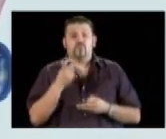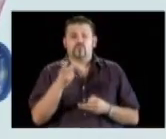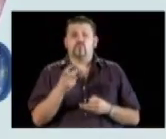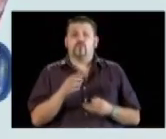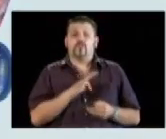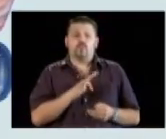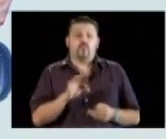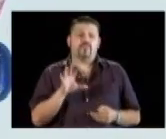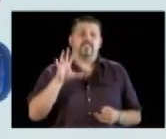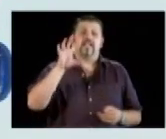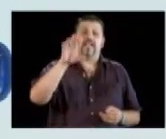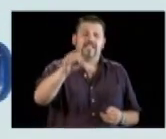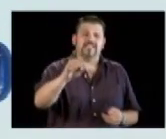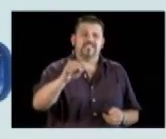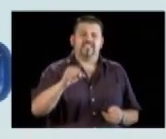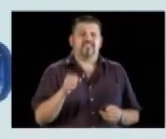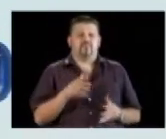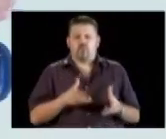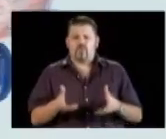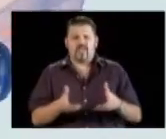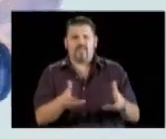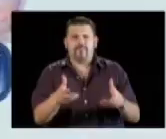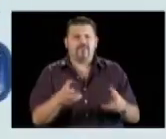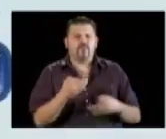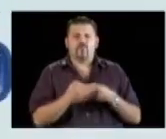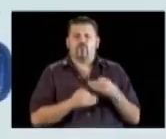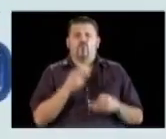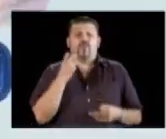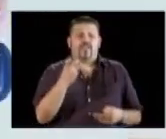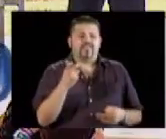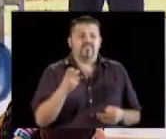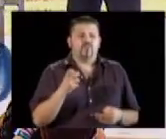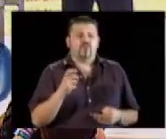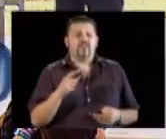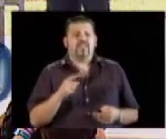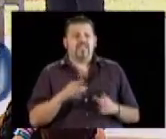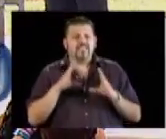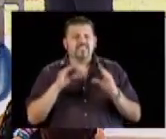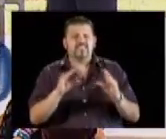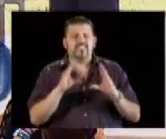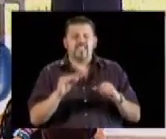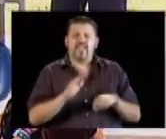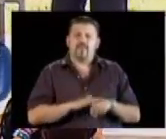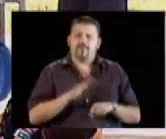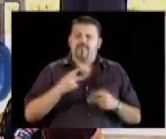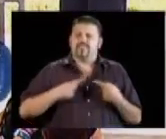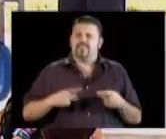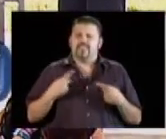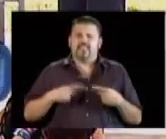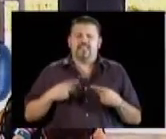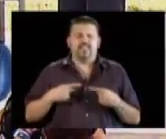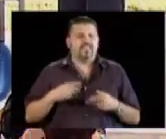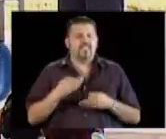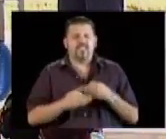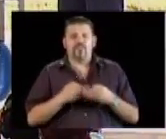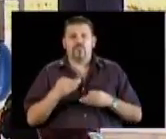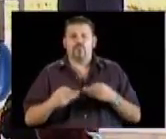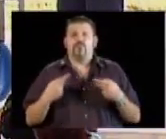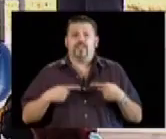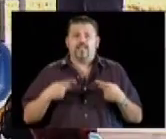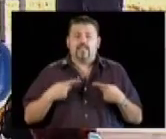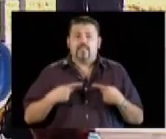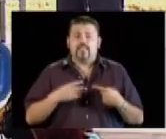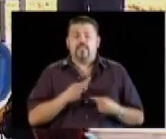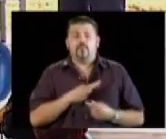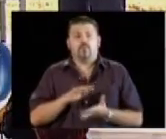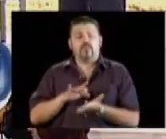alcanzar el camino del éxito en la compra de red. O sea, esto es, empezó a enseñar a más gente a crecer y a tener éxito y es una recompensa por haber